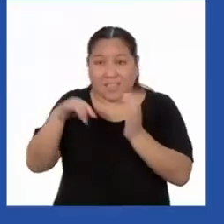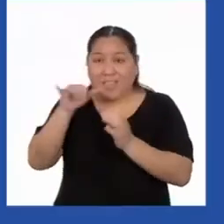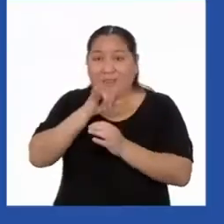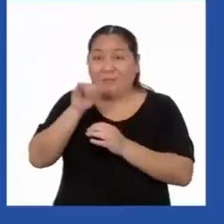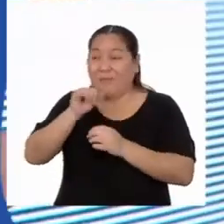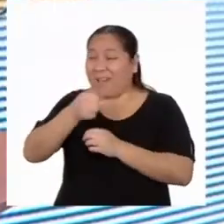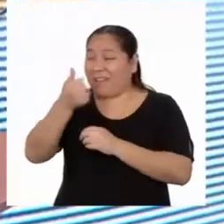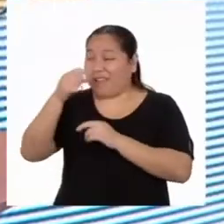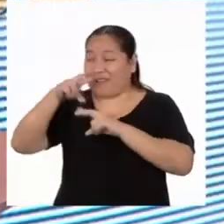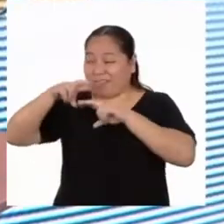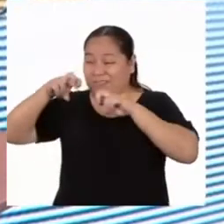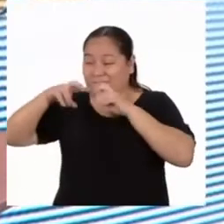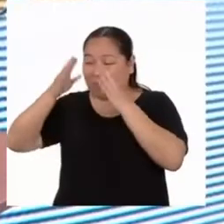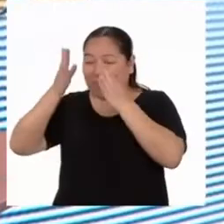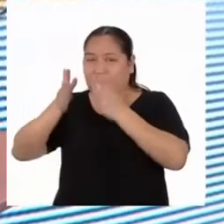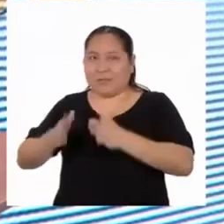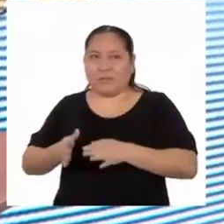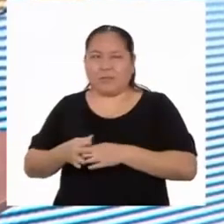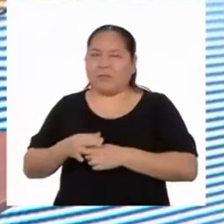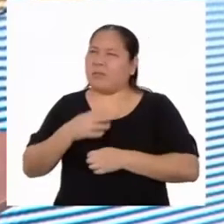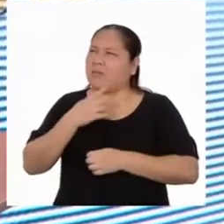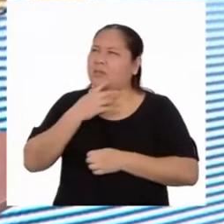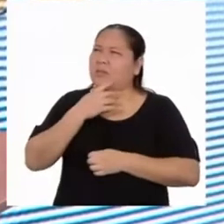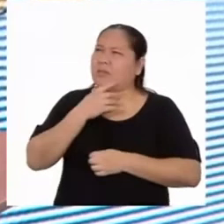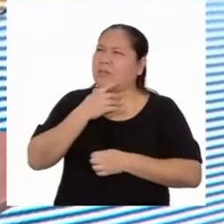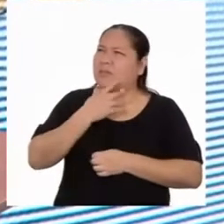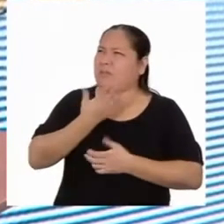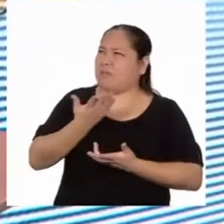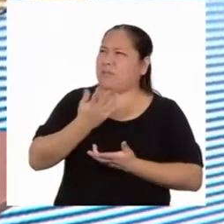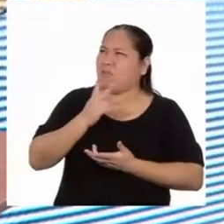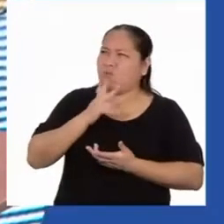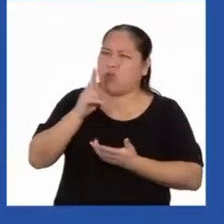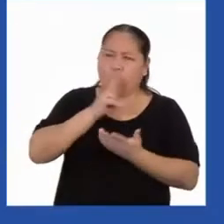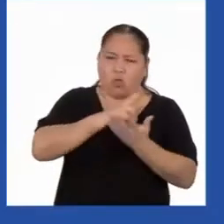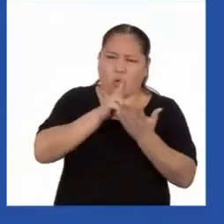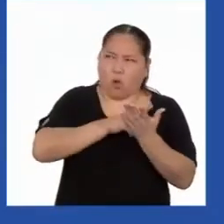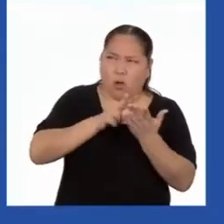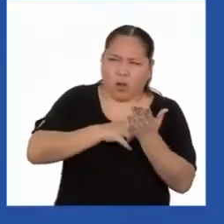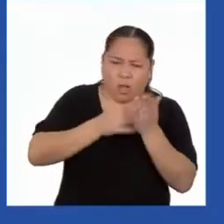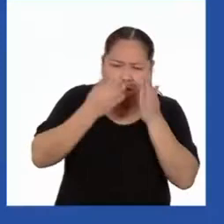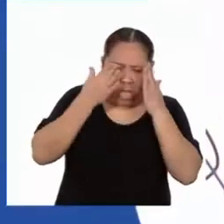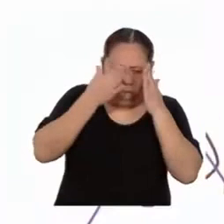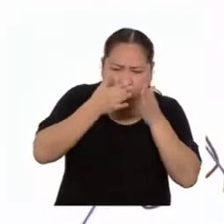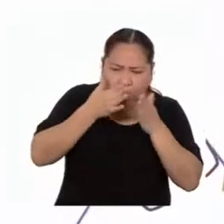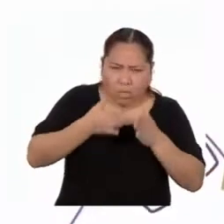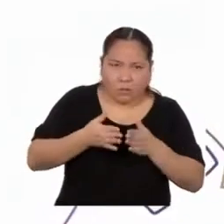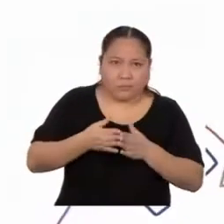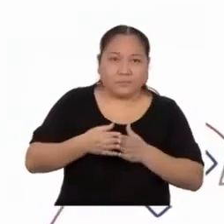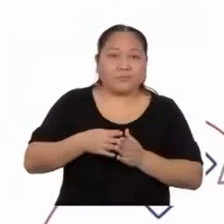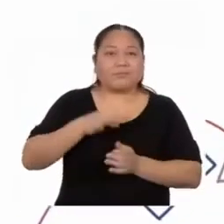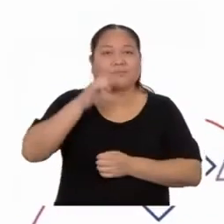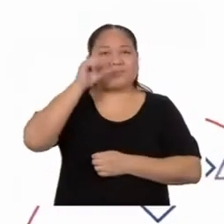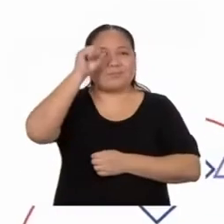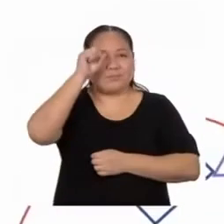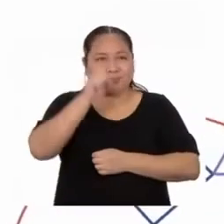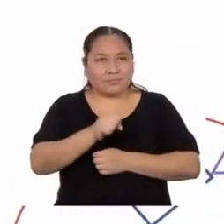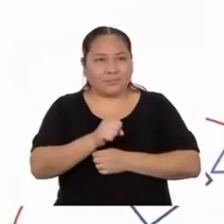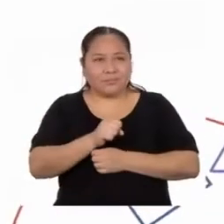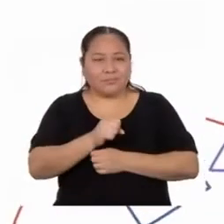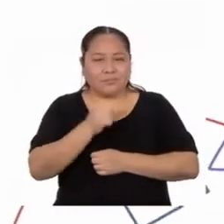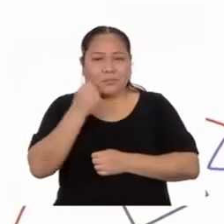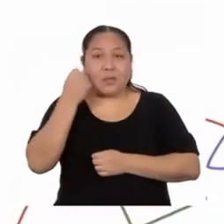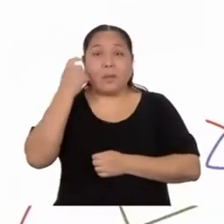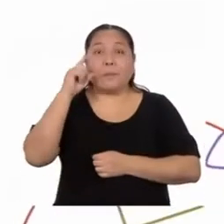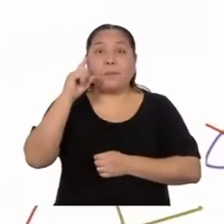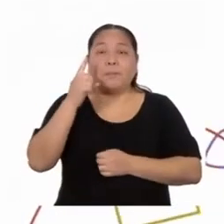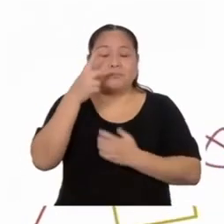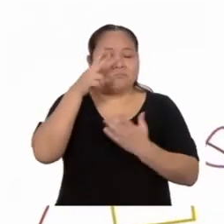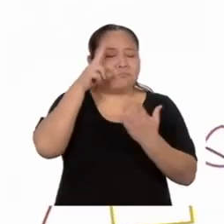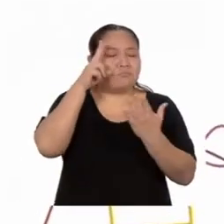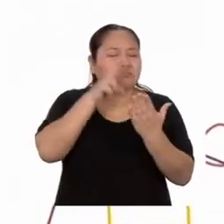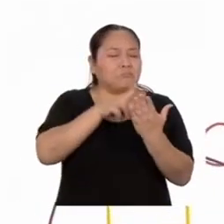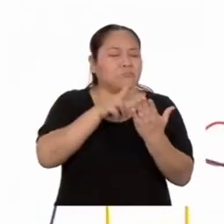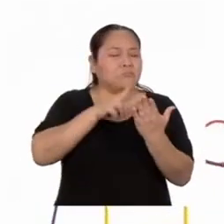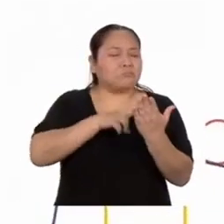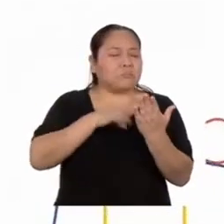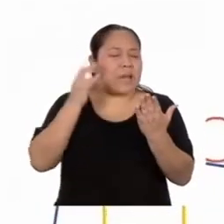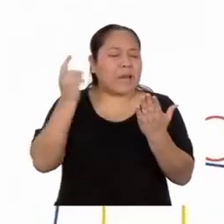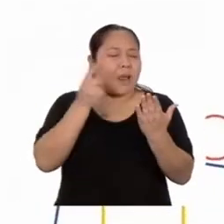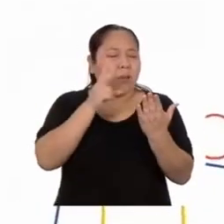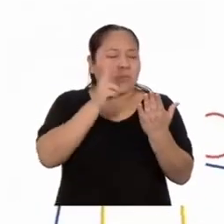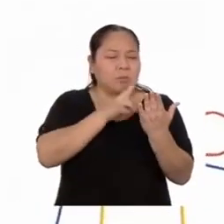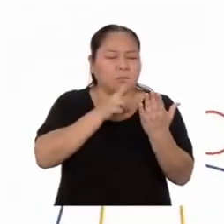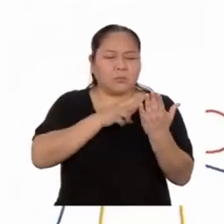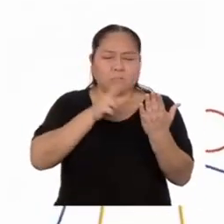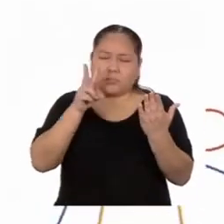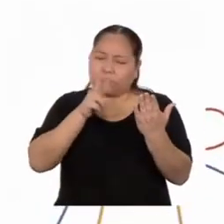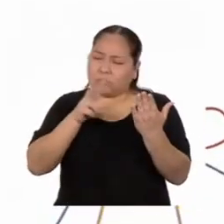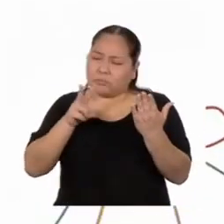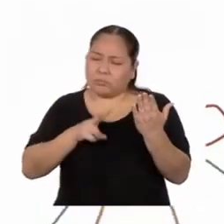investigadores. ¿Qué? ¿Así, sin leer detenidamente? Sí, a primera vista, ¿qué puedes